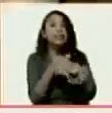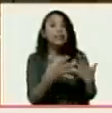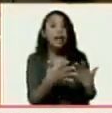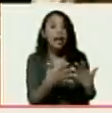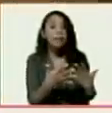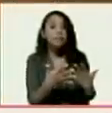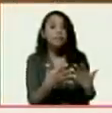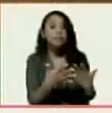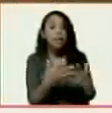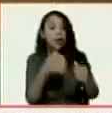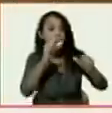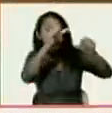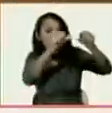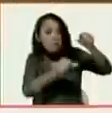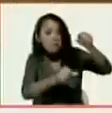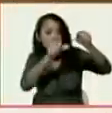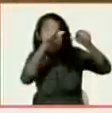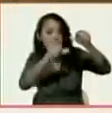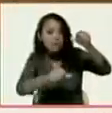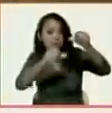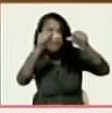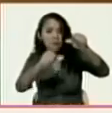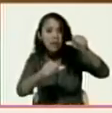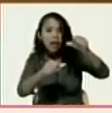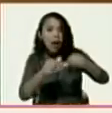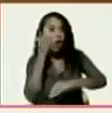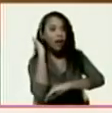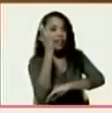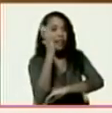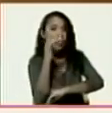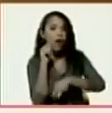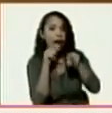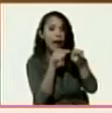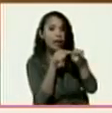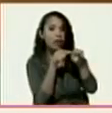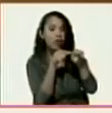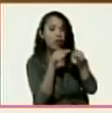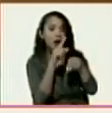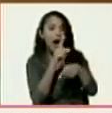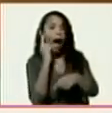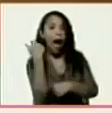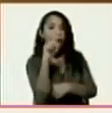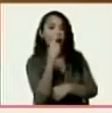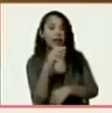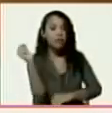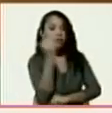que se revisen las sentencias por las cuales están ellos en desacato.